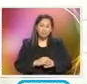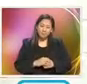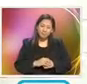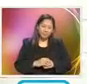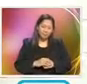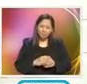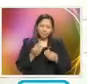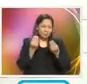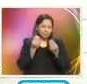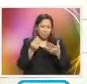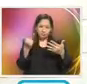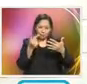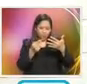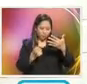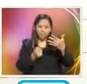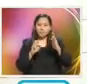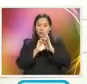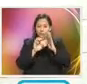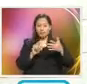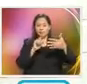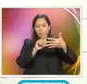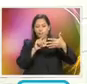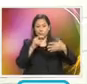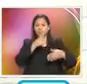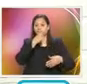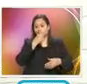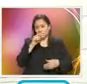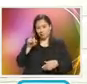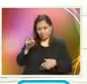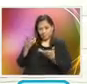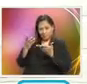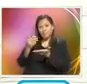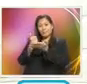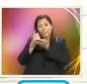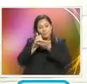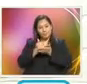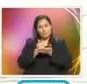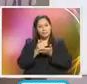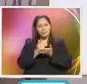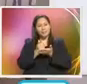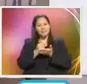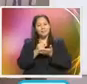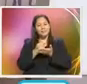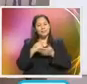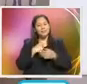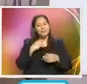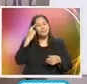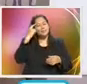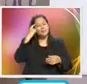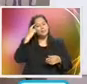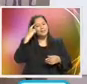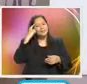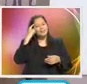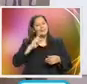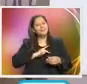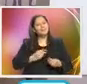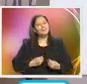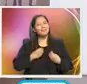Tiene muchas aportaciones, ¿no? Por ejemplo, en los adultos mayores nos puede ayudar a ponerles más calidad en su